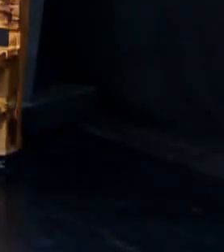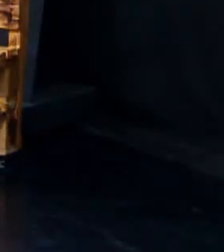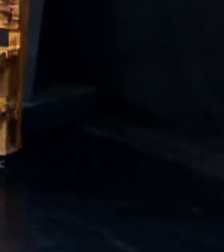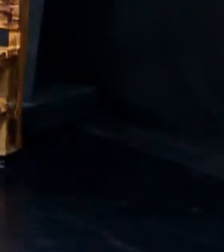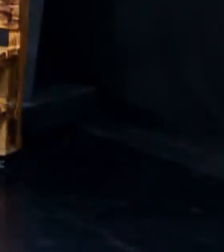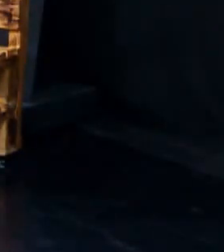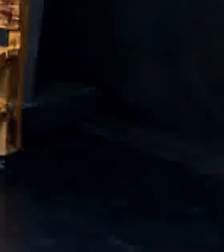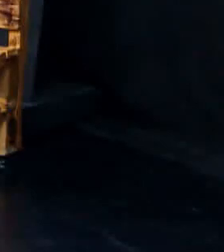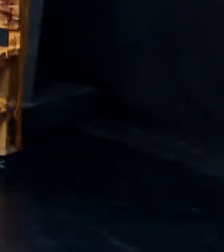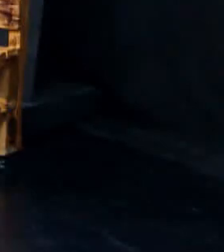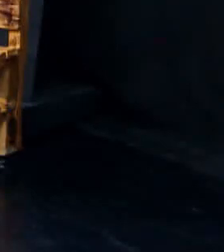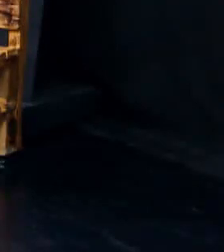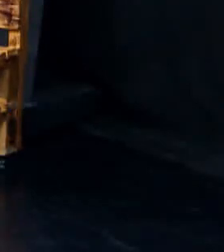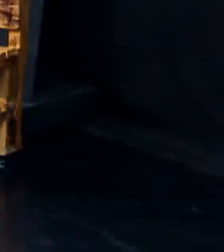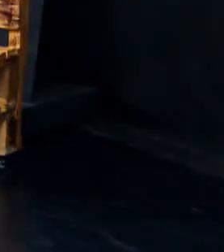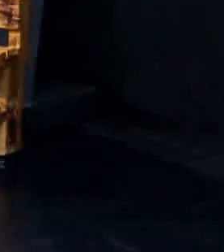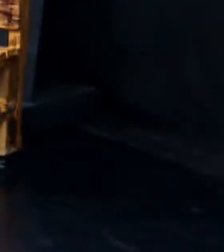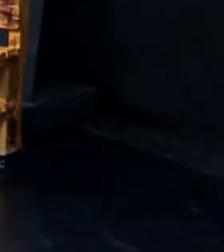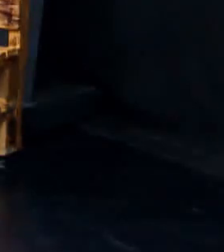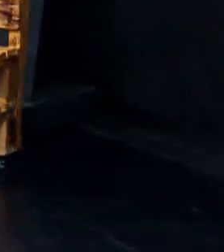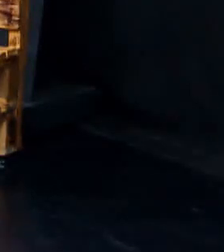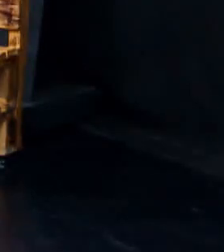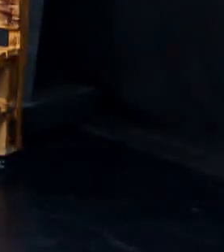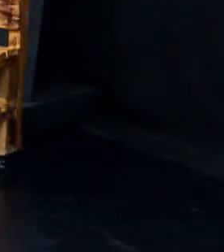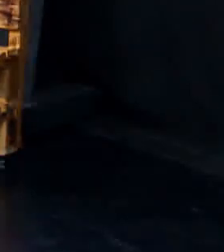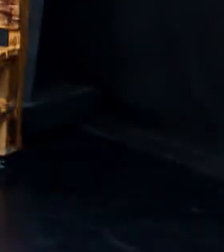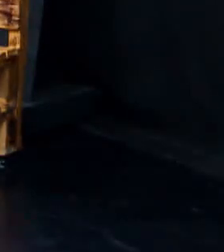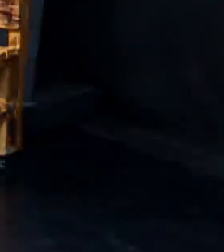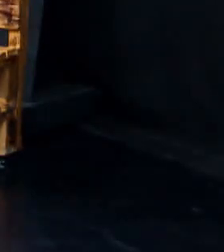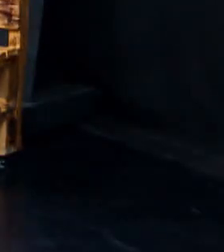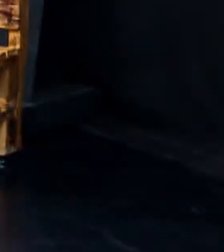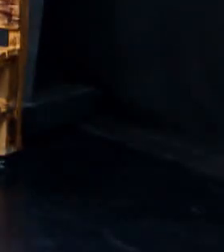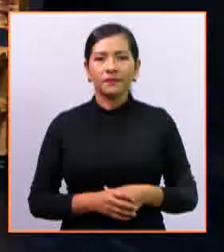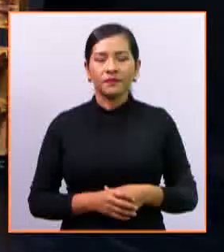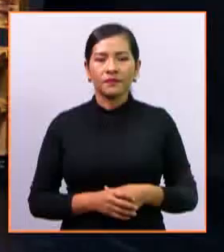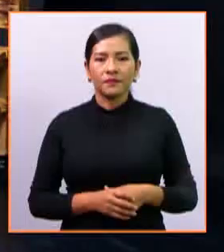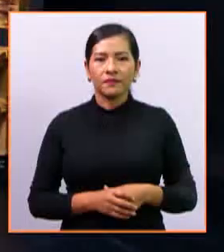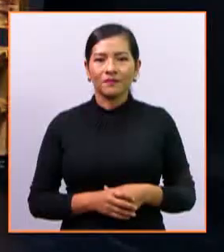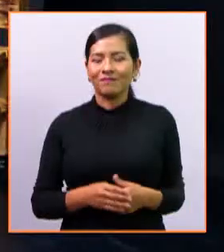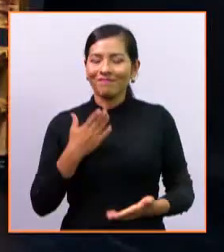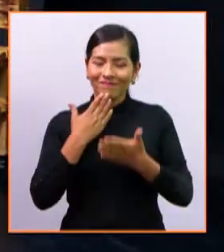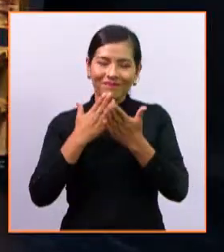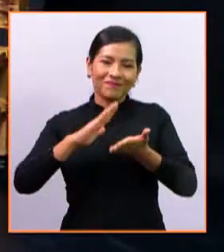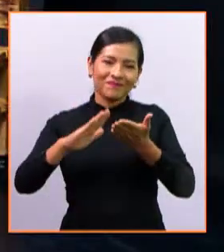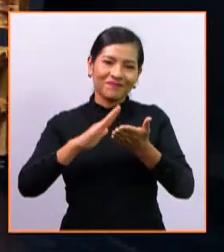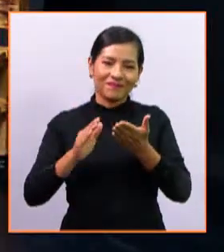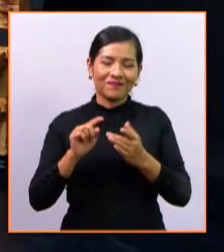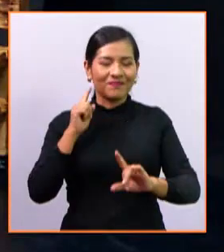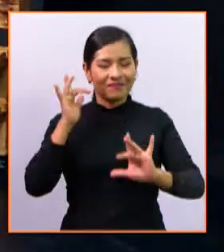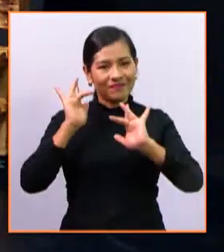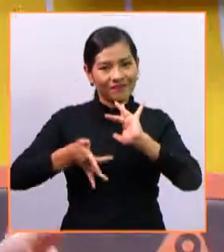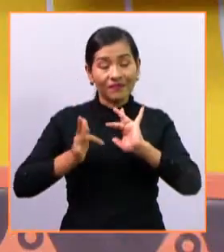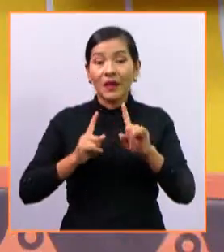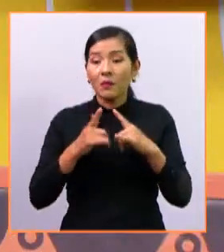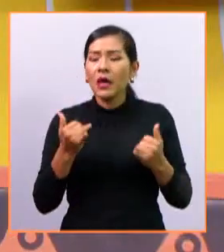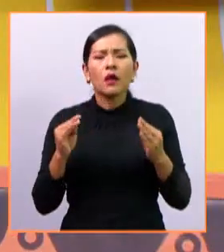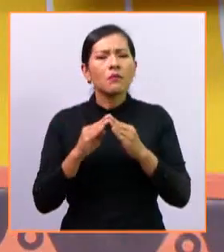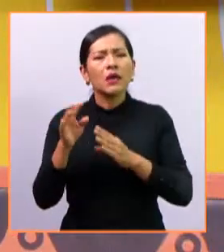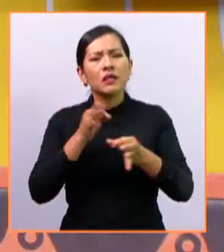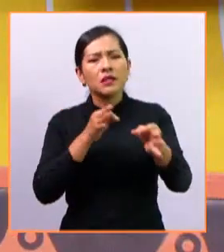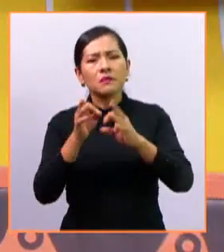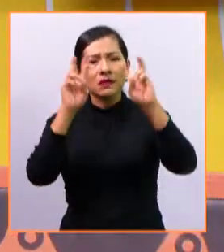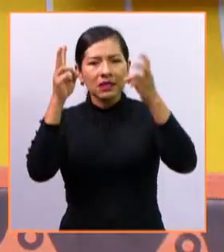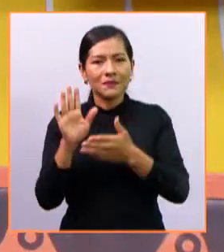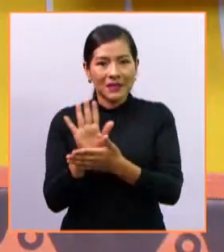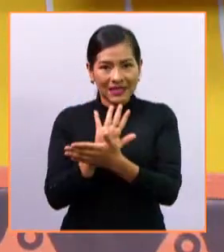bueno, pues justamente Jack Ávila, que ya ha sido conocido como director, como protagonista de las películas y ahora como